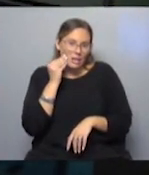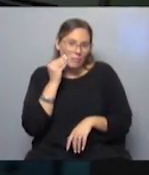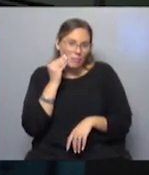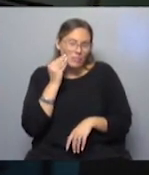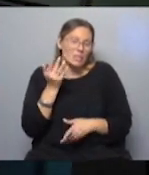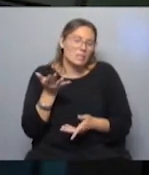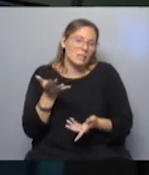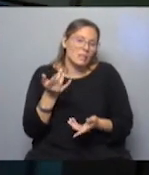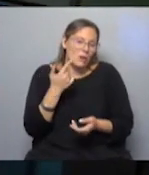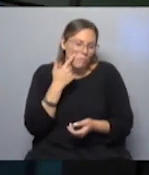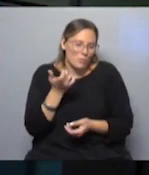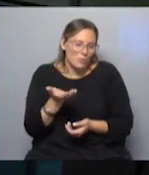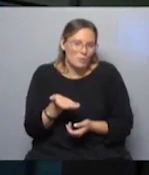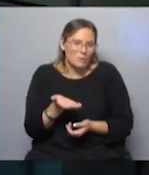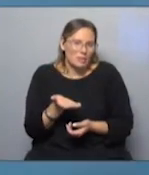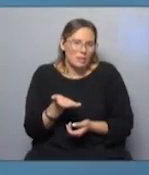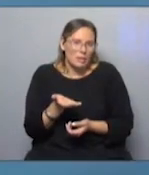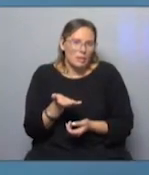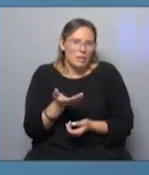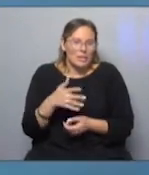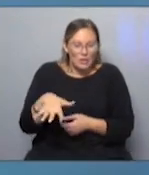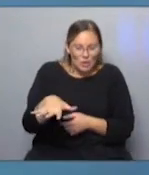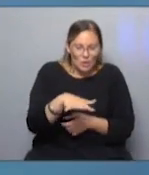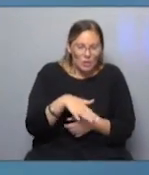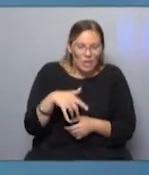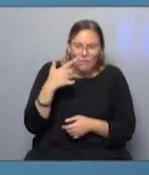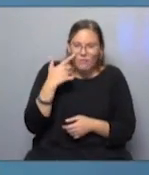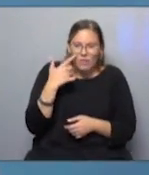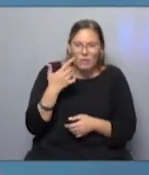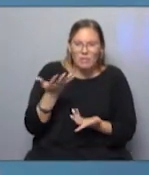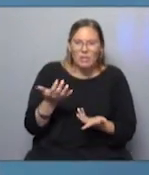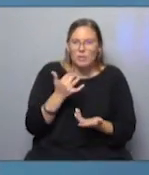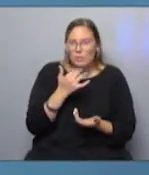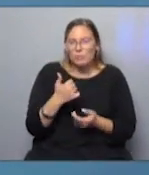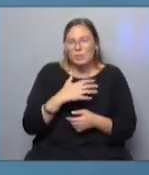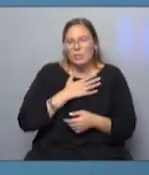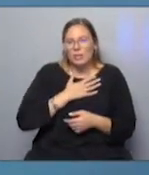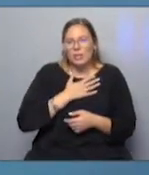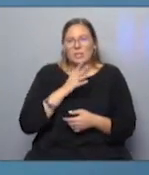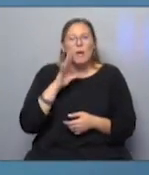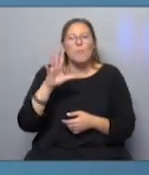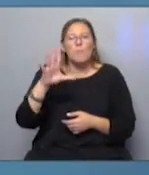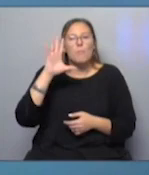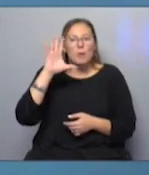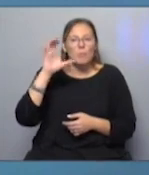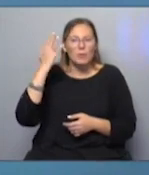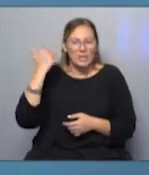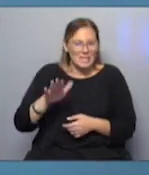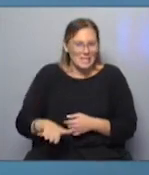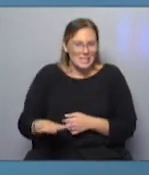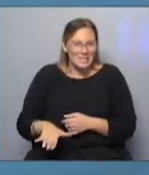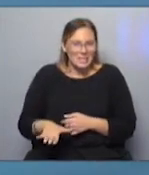y nada me doy cuenta de todo lo que les pasa será porque uno tiene esa memoria de cuando era niña